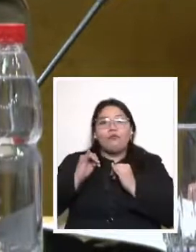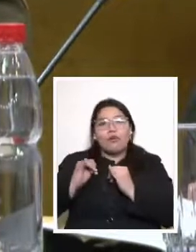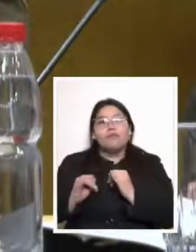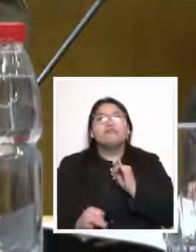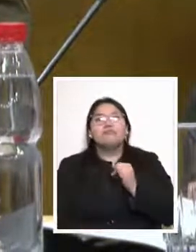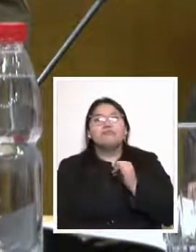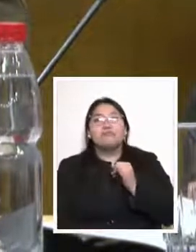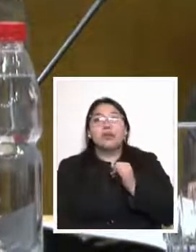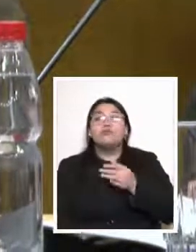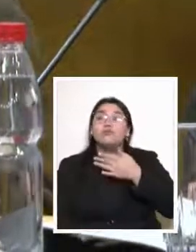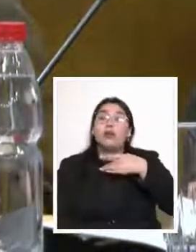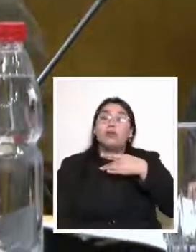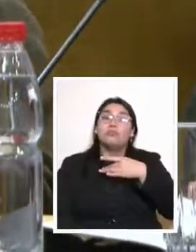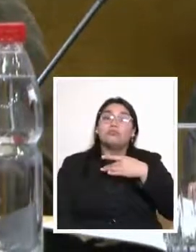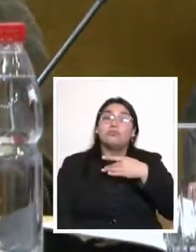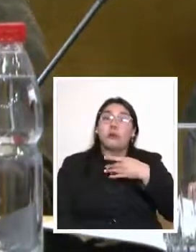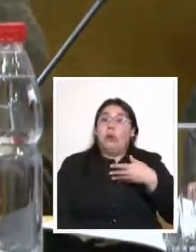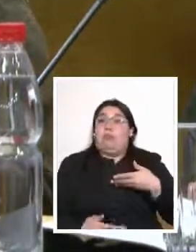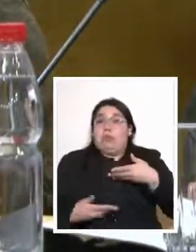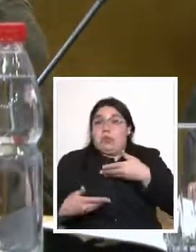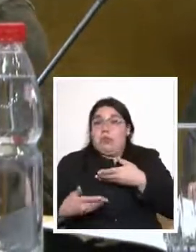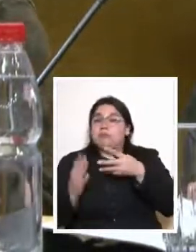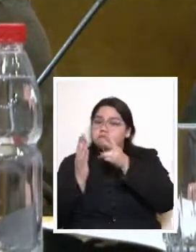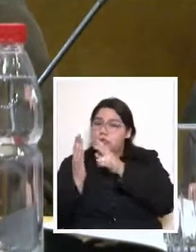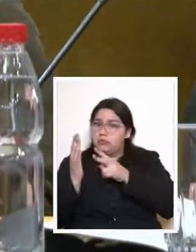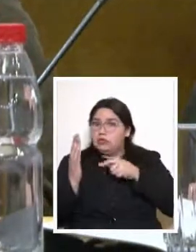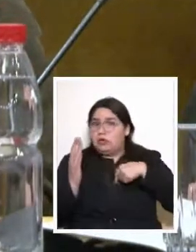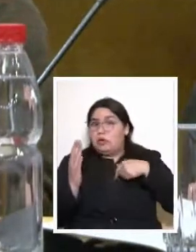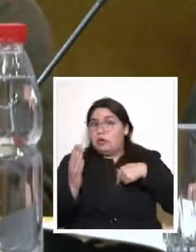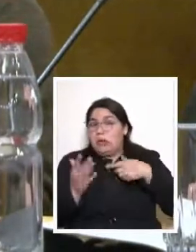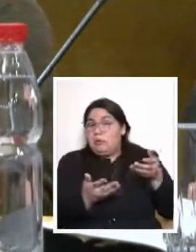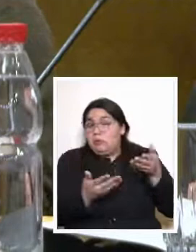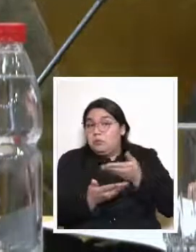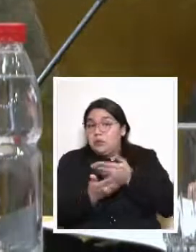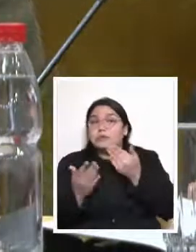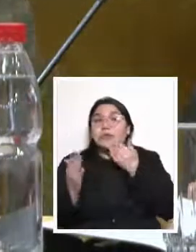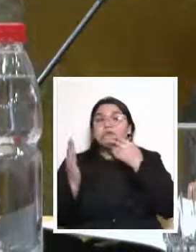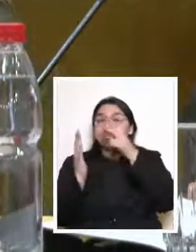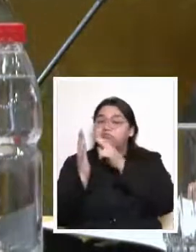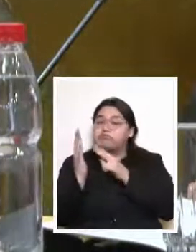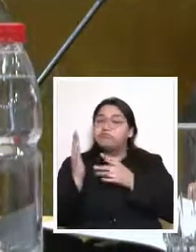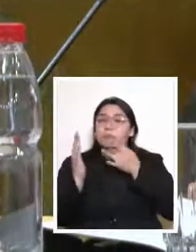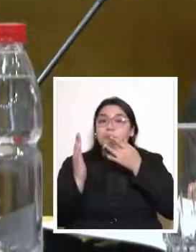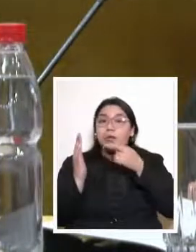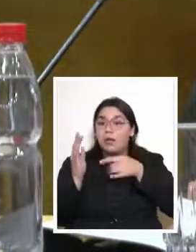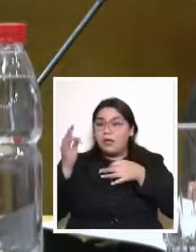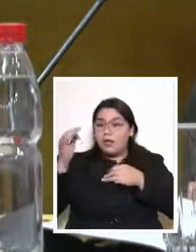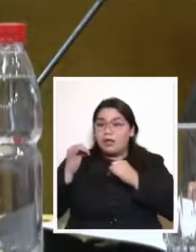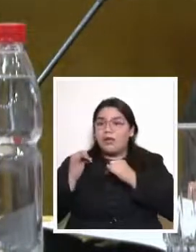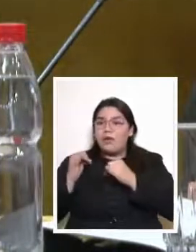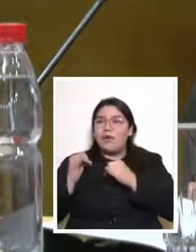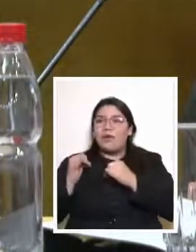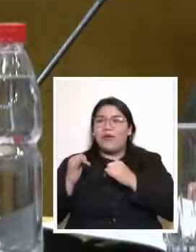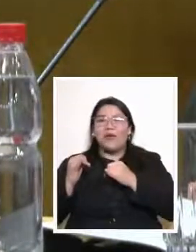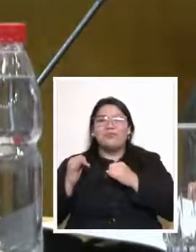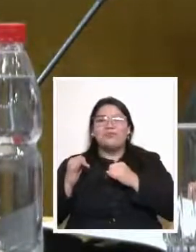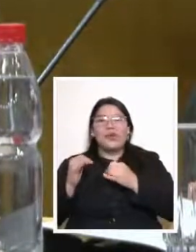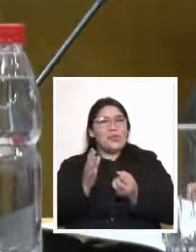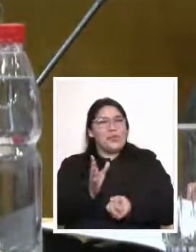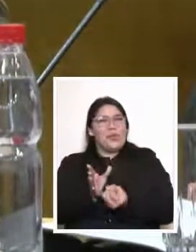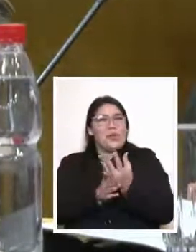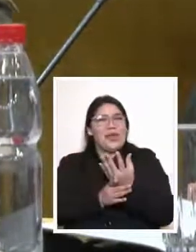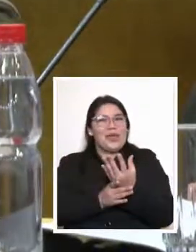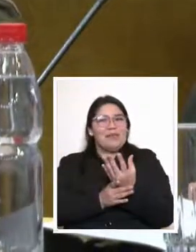nos invitó a leerlo. Yo les insto a leerlo porque el informe es bien jugado, ¿eh? Algo que no es